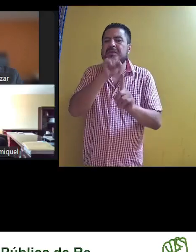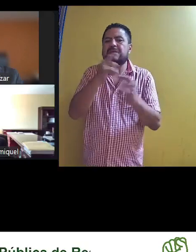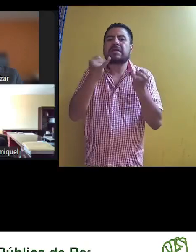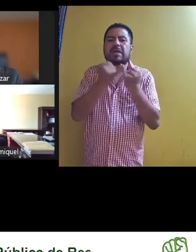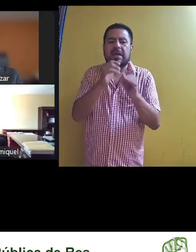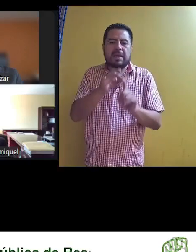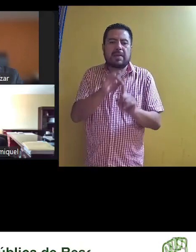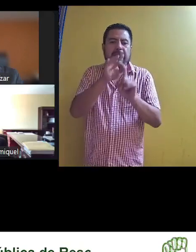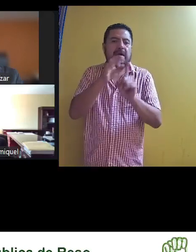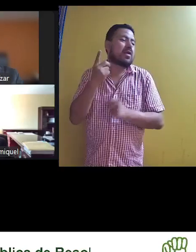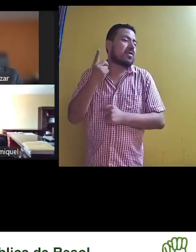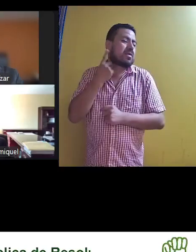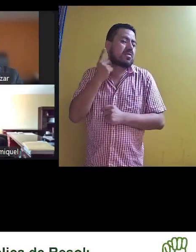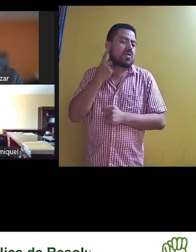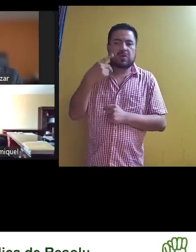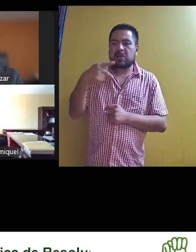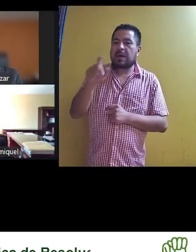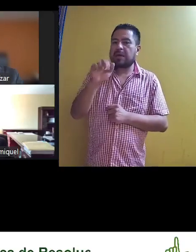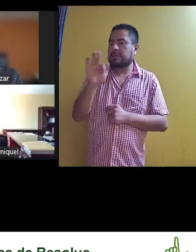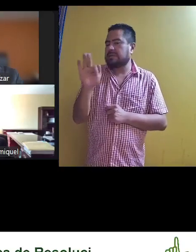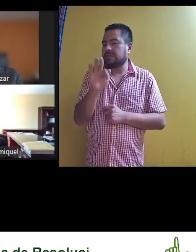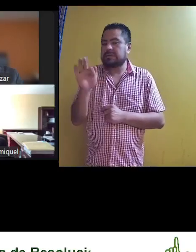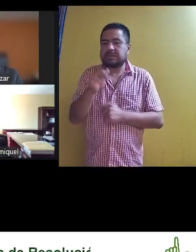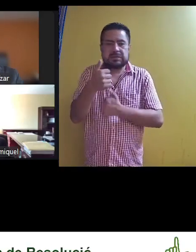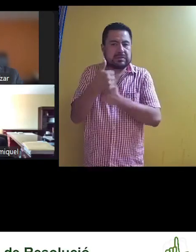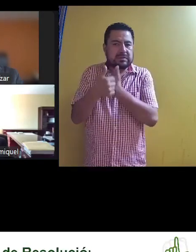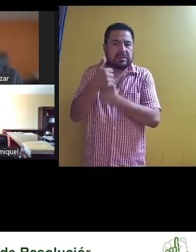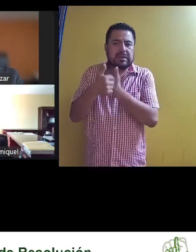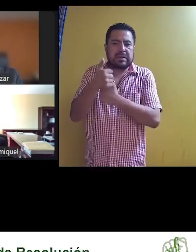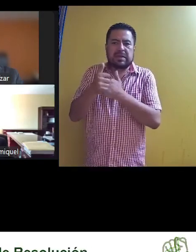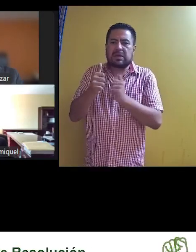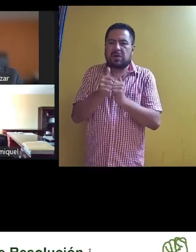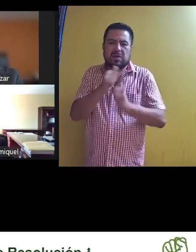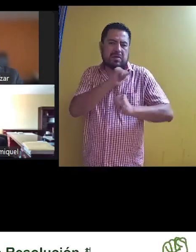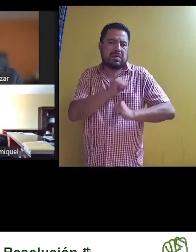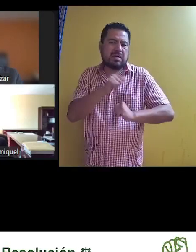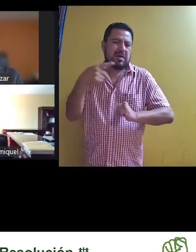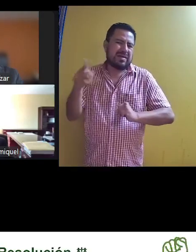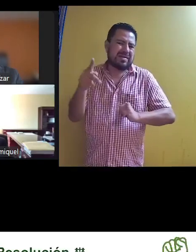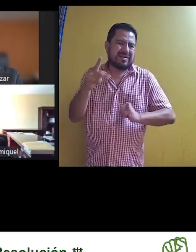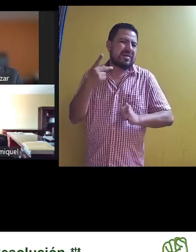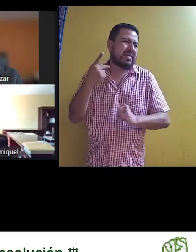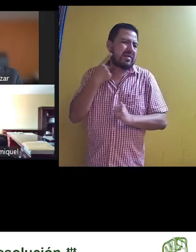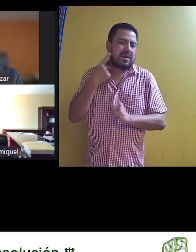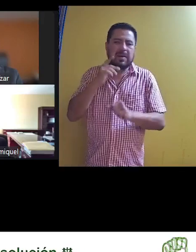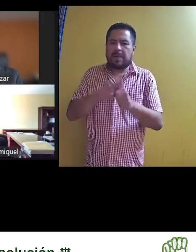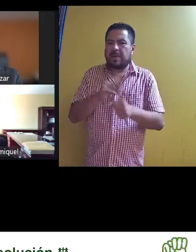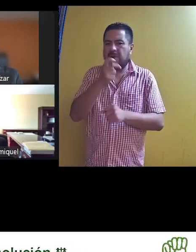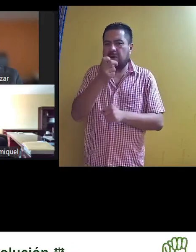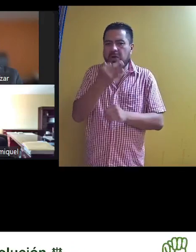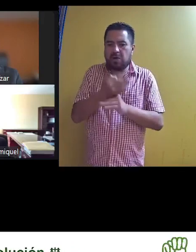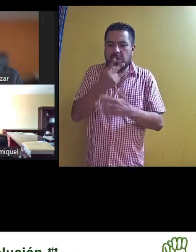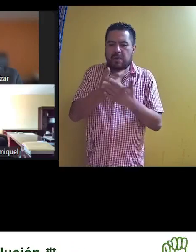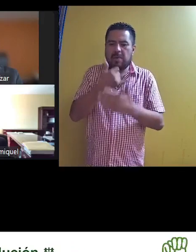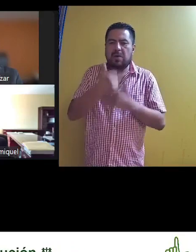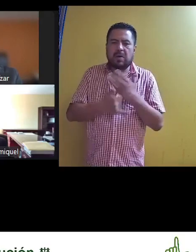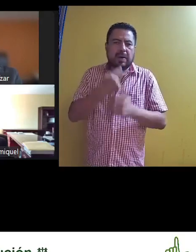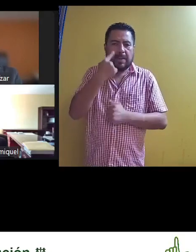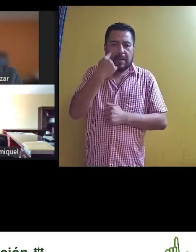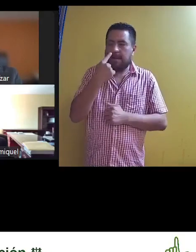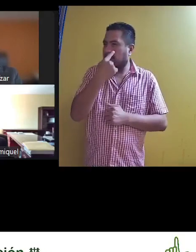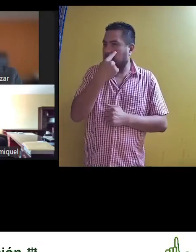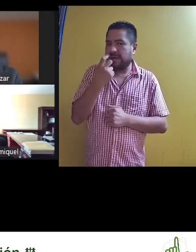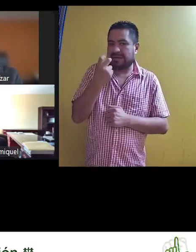la diputación local y una posible aspiración a diverso cargo de elección popular. Por ello, en el proyecto se considera que